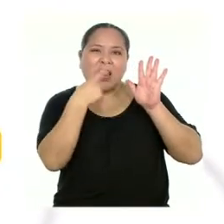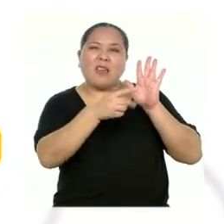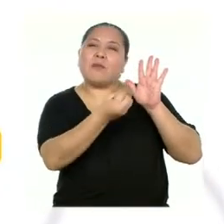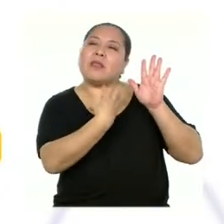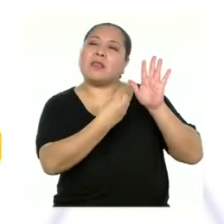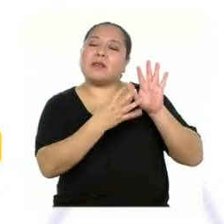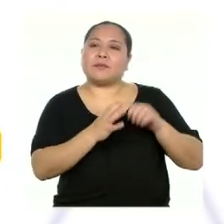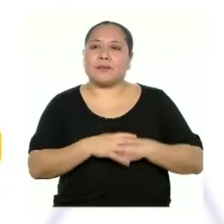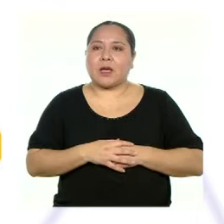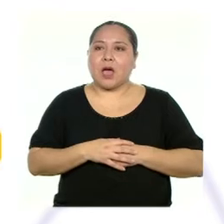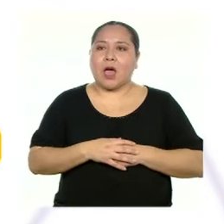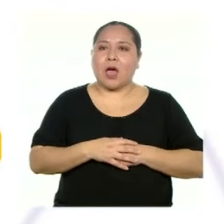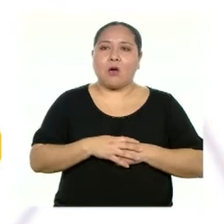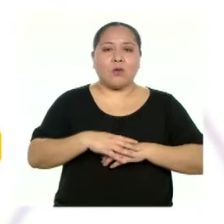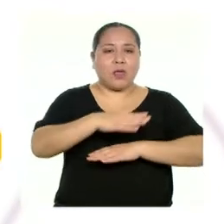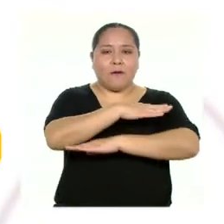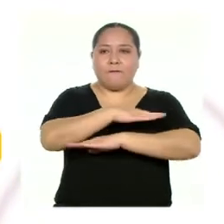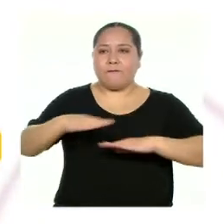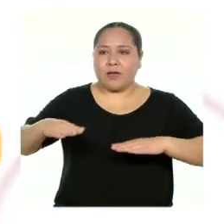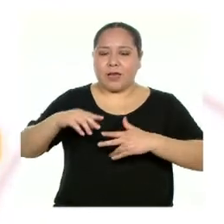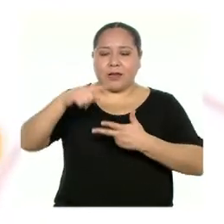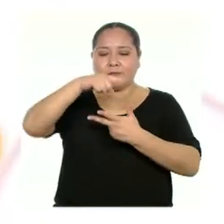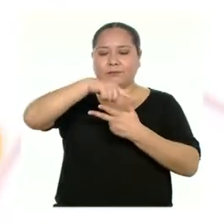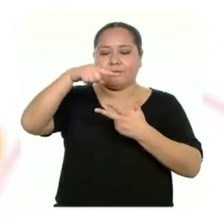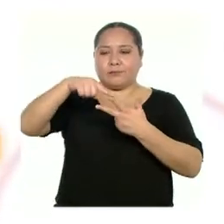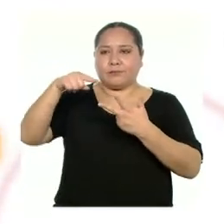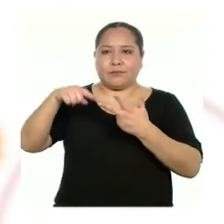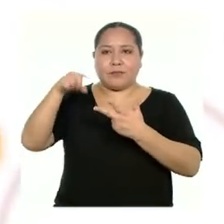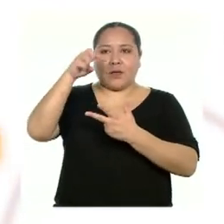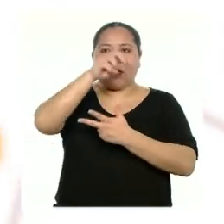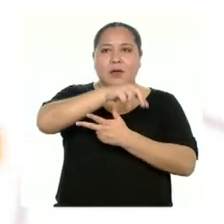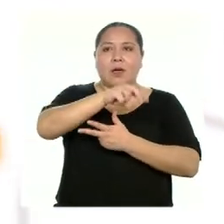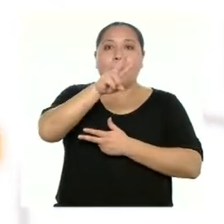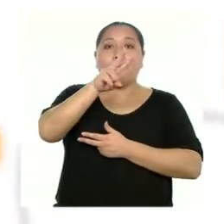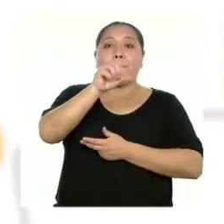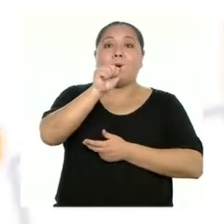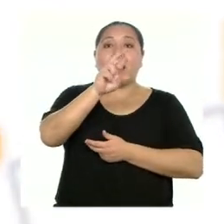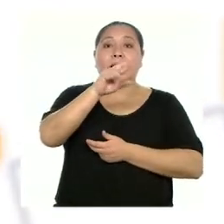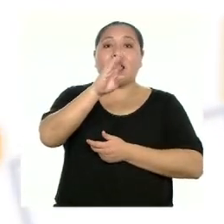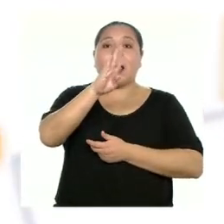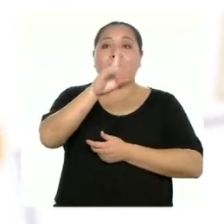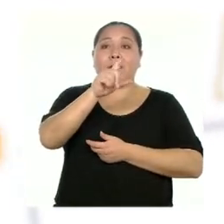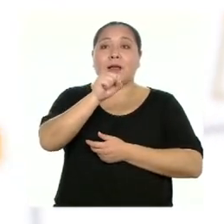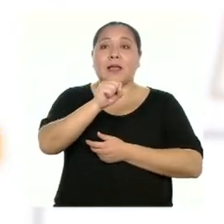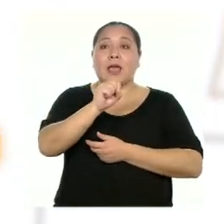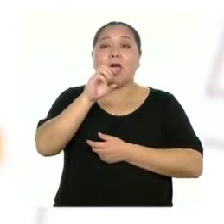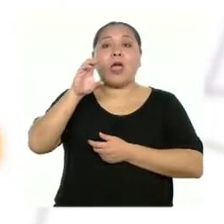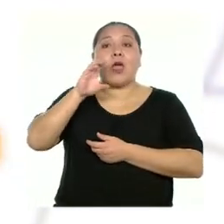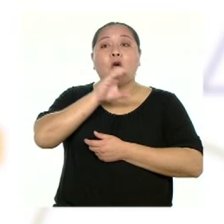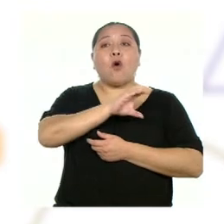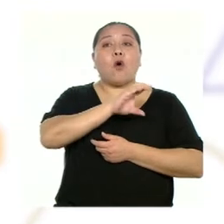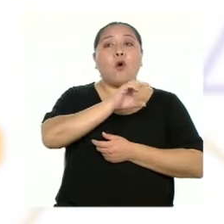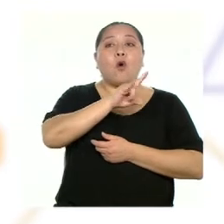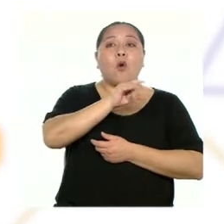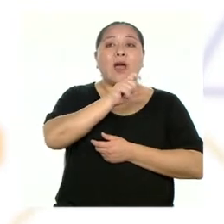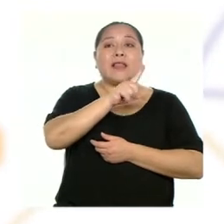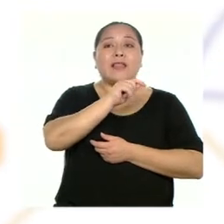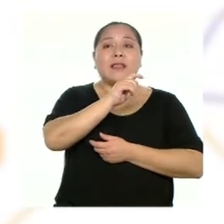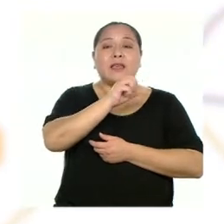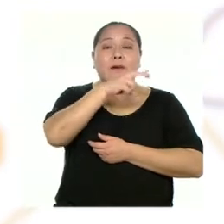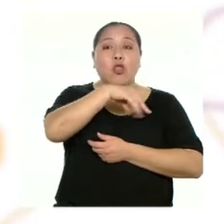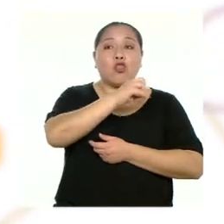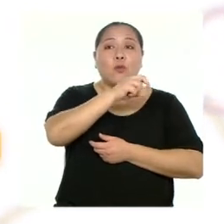una fila donde están los tipos de variable, que es donde dice variable cualitativa nominal, ordinal y